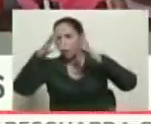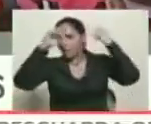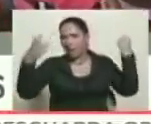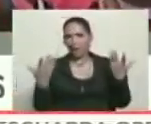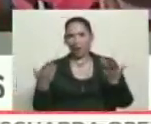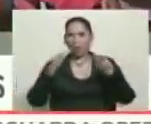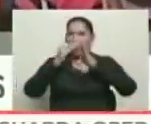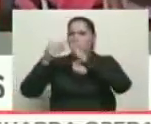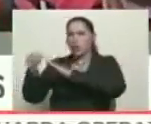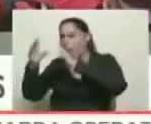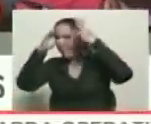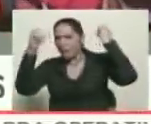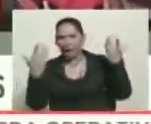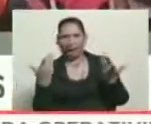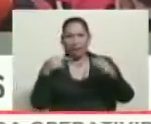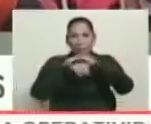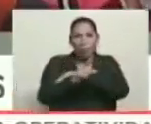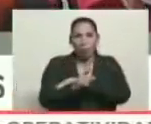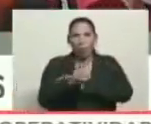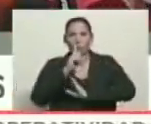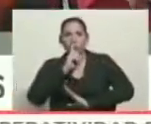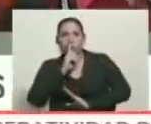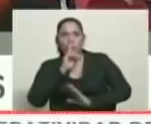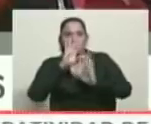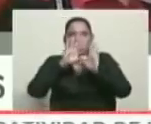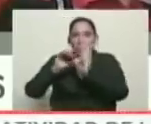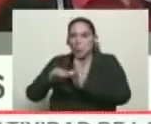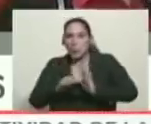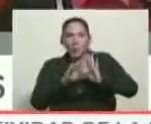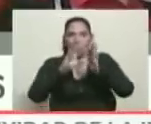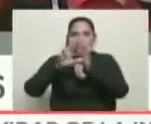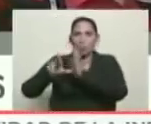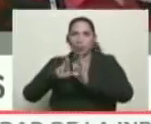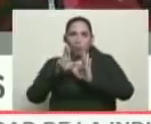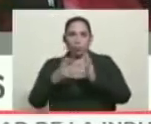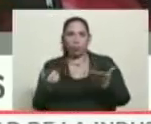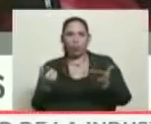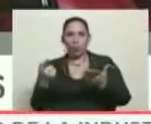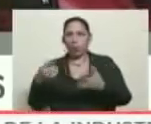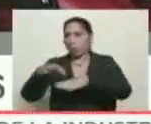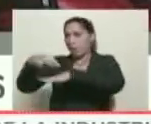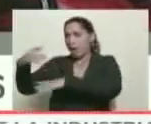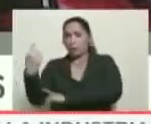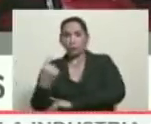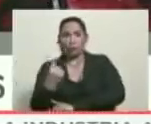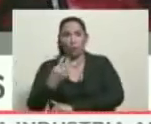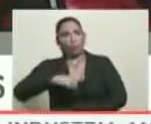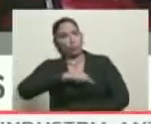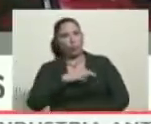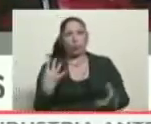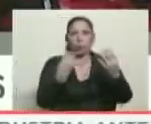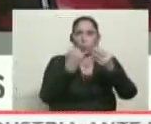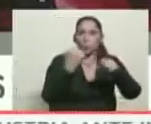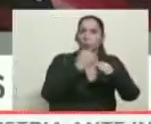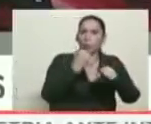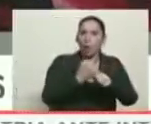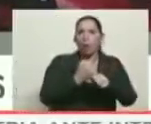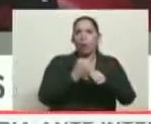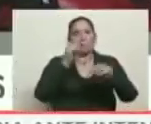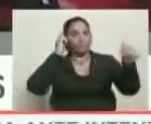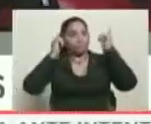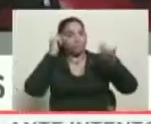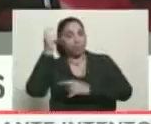comodidad de una embajada. Los dejaron solos como siempre los han dejado. Mientras tanto aquí estamos nosotros con los trabajadores y las trabajadoras